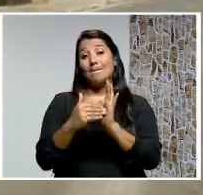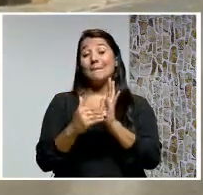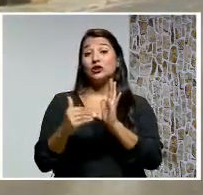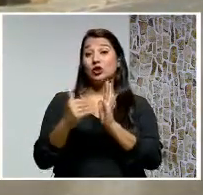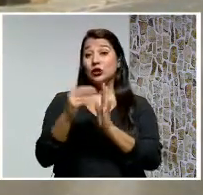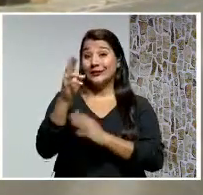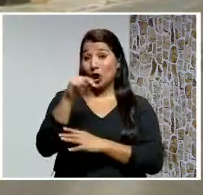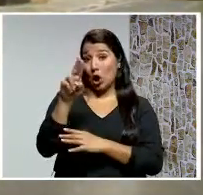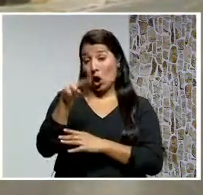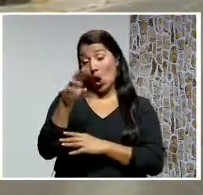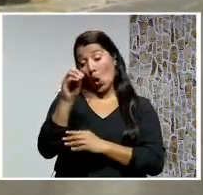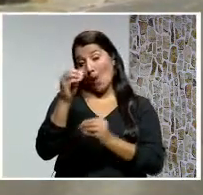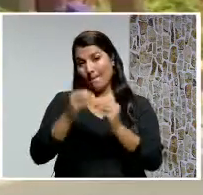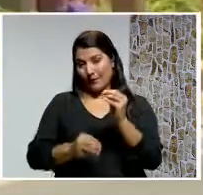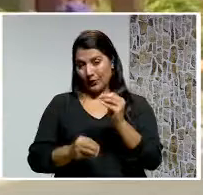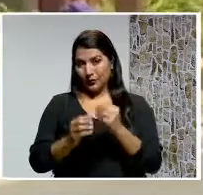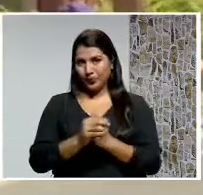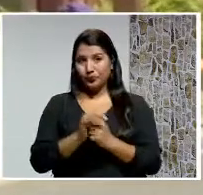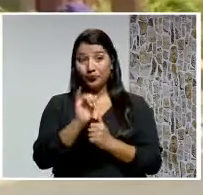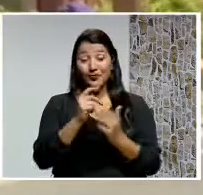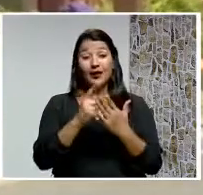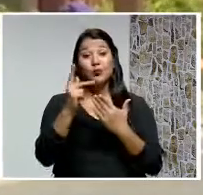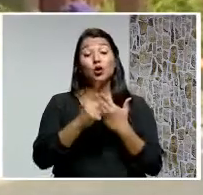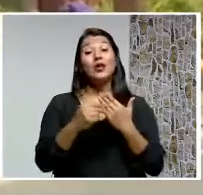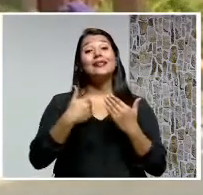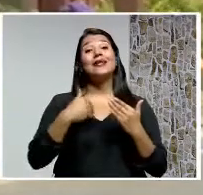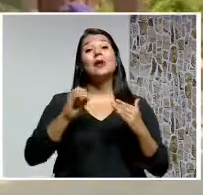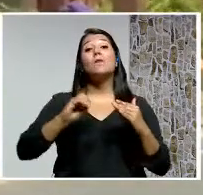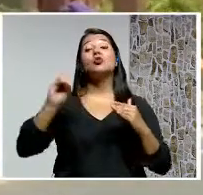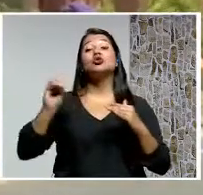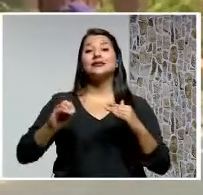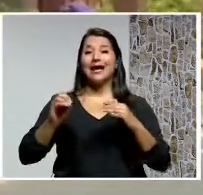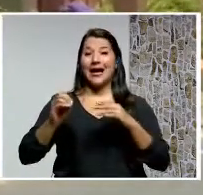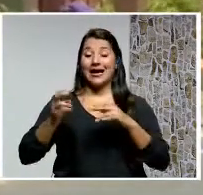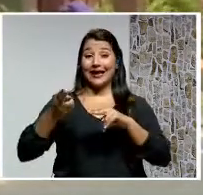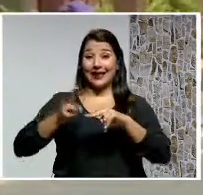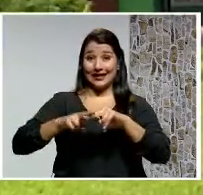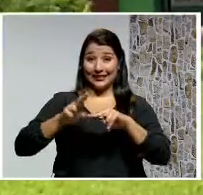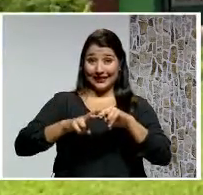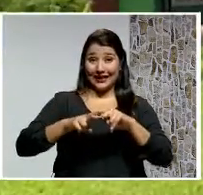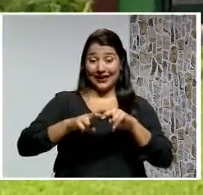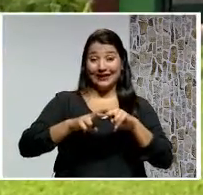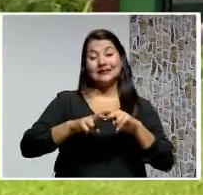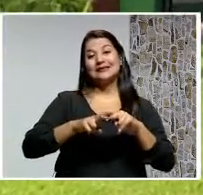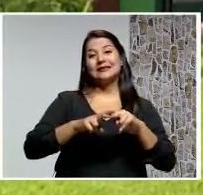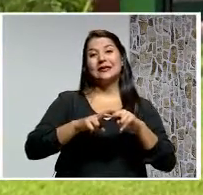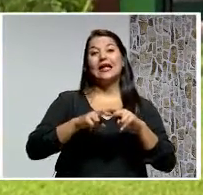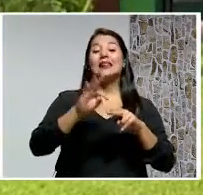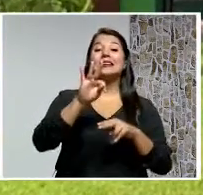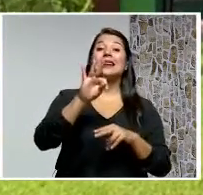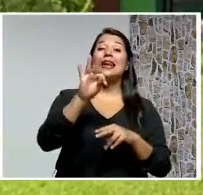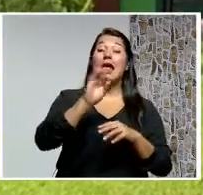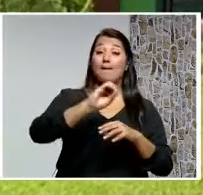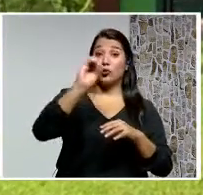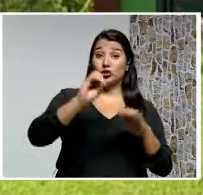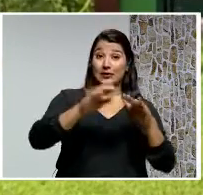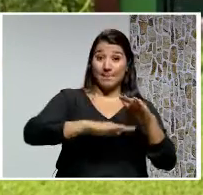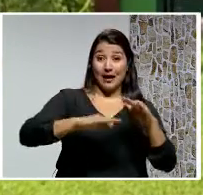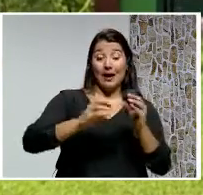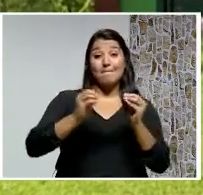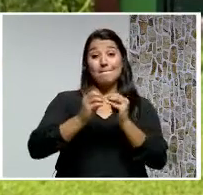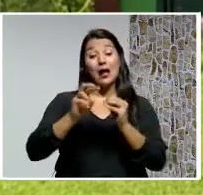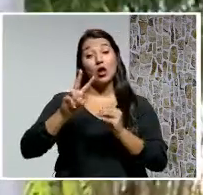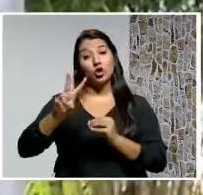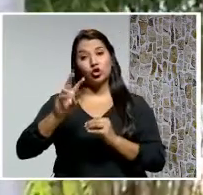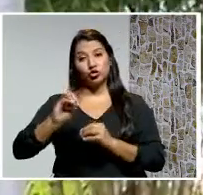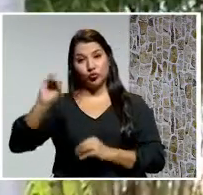El programa de vivienda comunitaria tiene una tasa de interés de tasa básica pasiva más 2 puntos porcentuales, pudiendo reducirse de acuerdo con